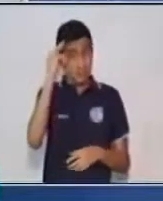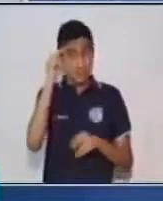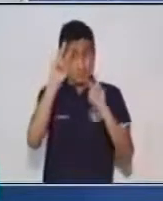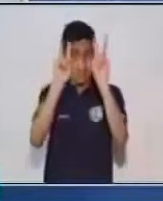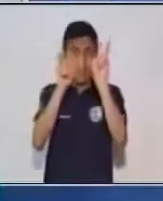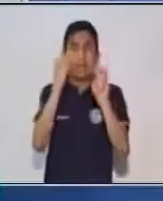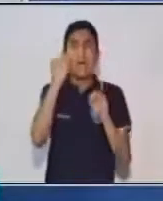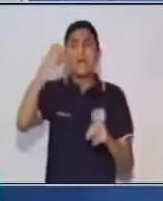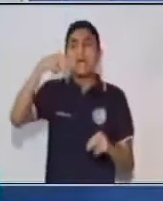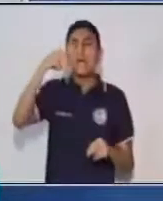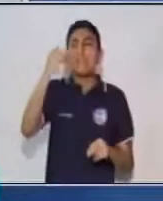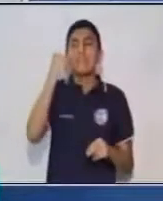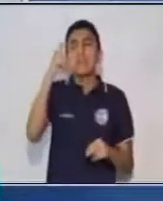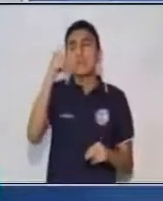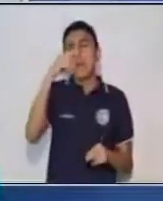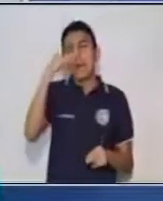indicativo